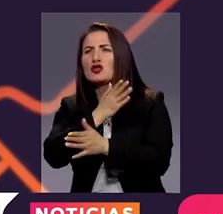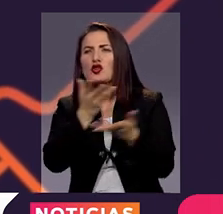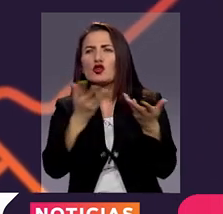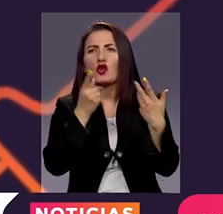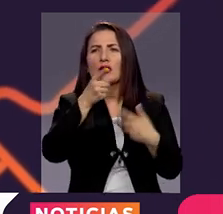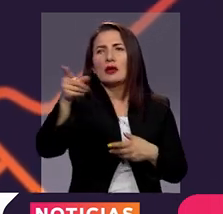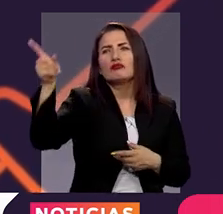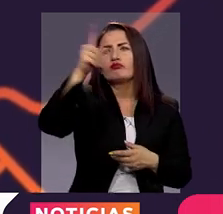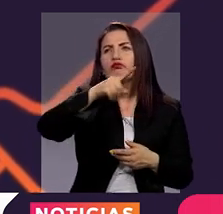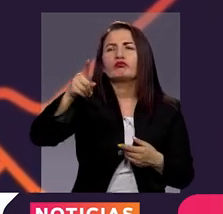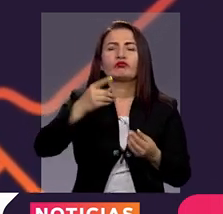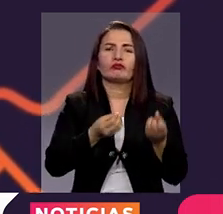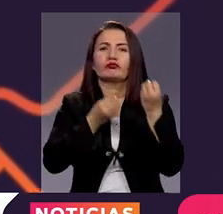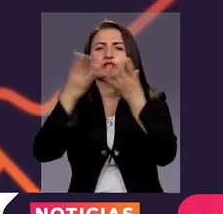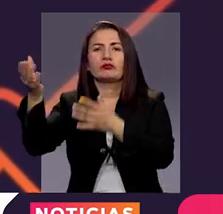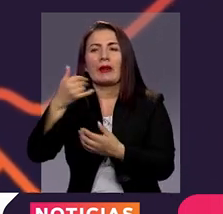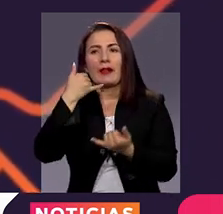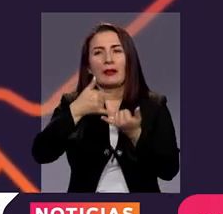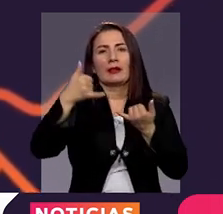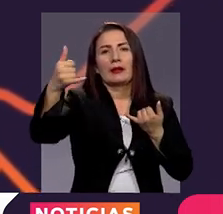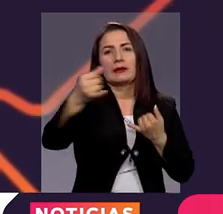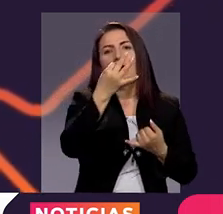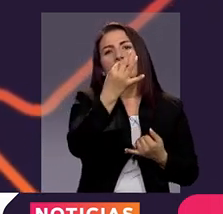paradero la pueden entregar a través de la línea